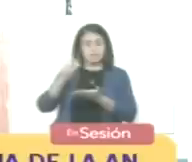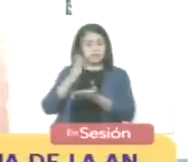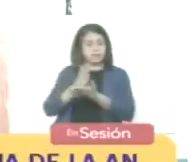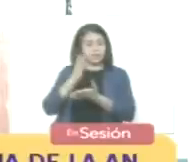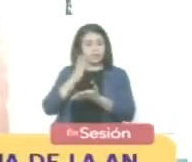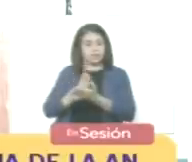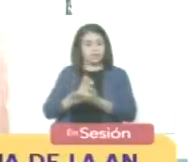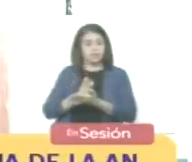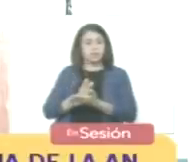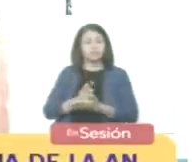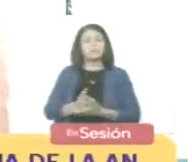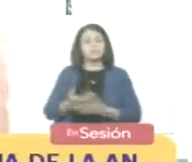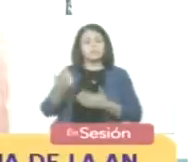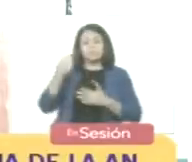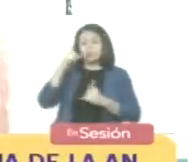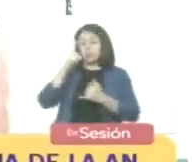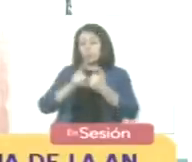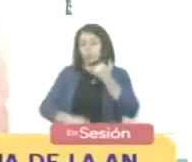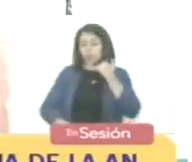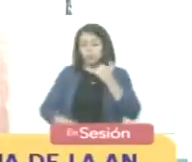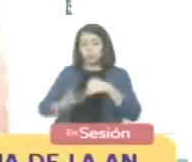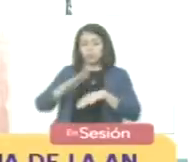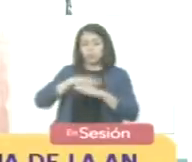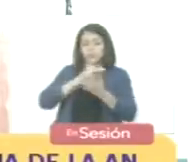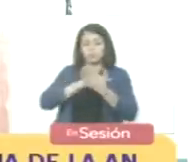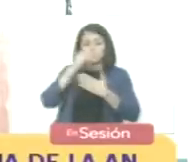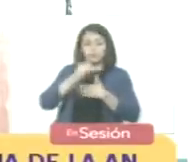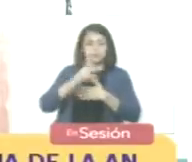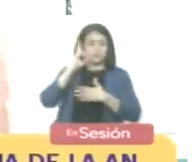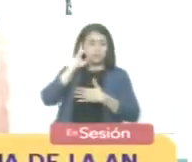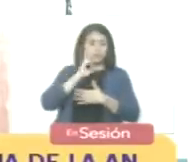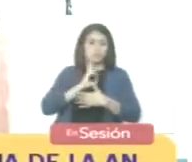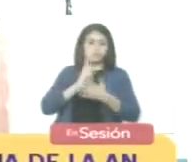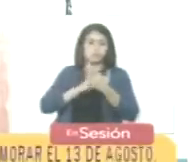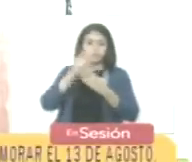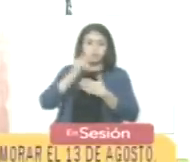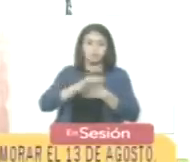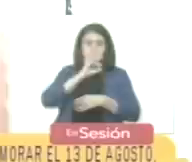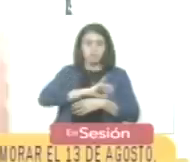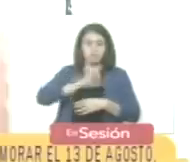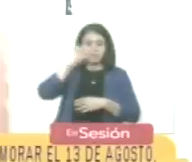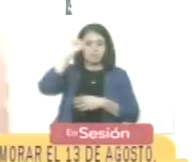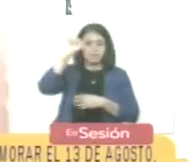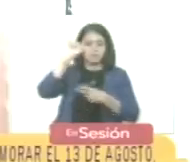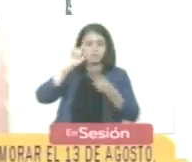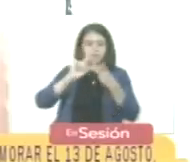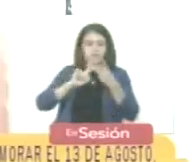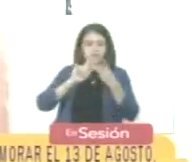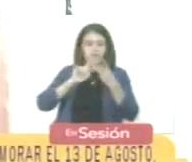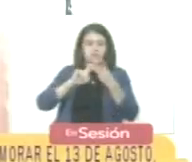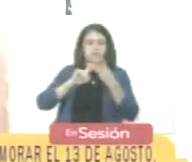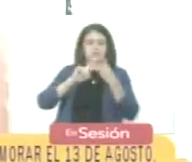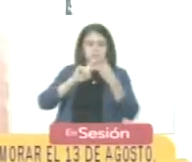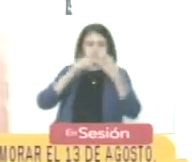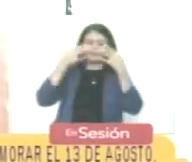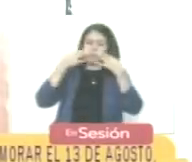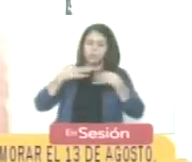y se consumió hasta el final con el proyecto bolivariano, con el proyecto socialista. La